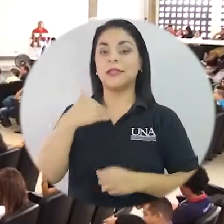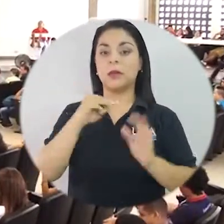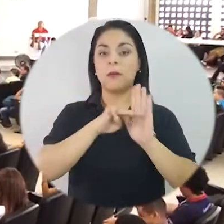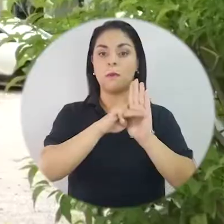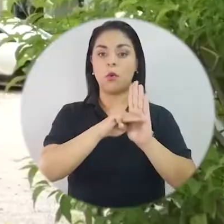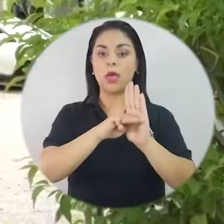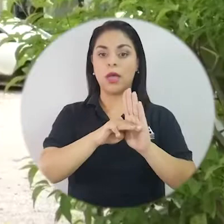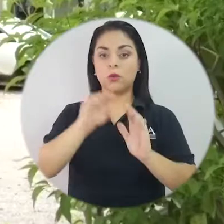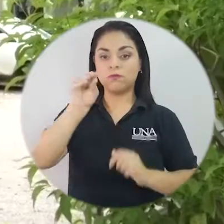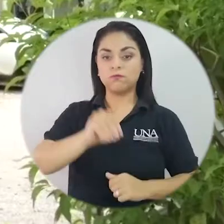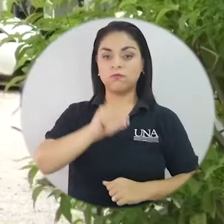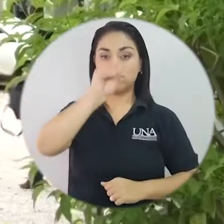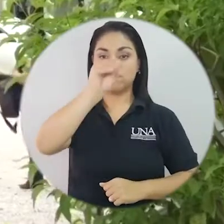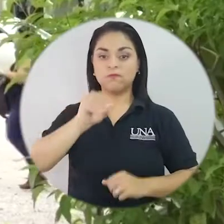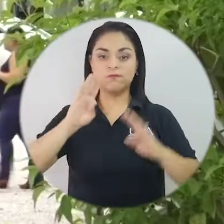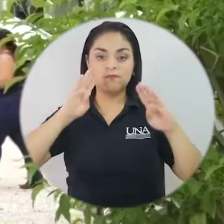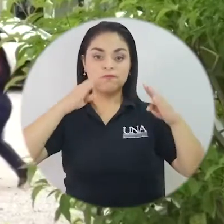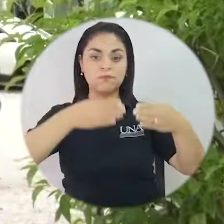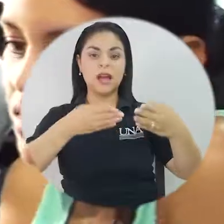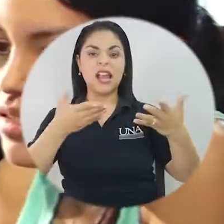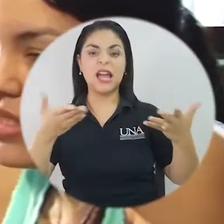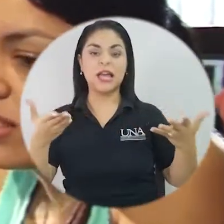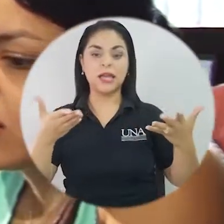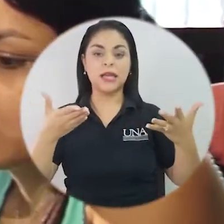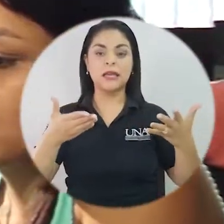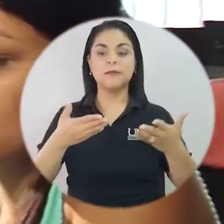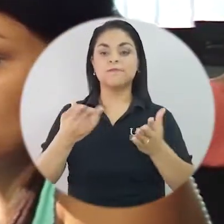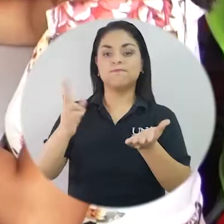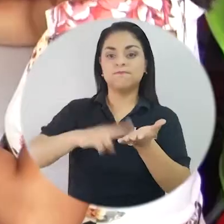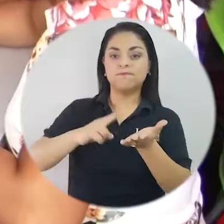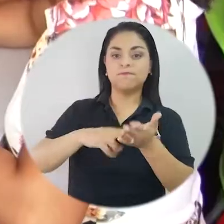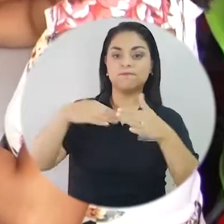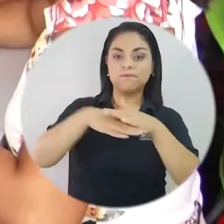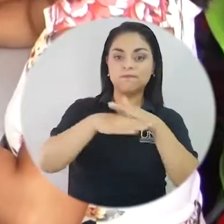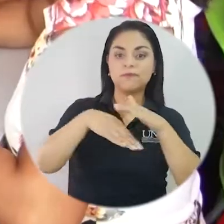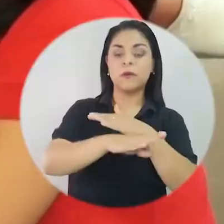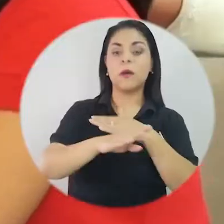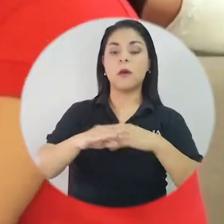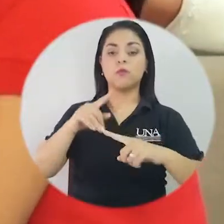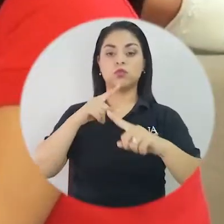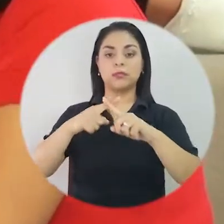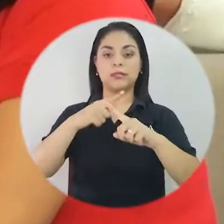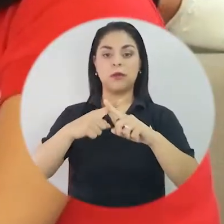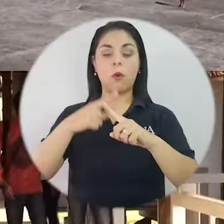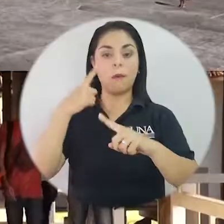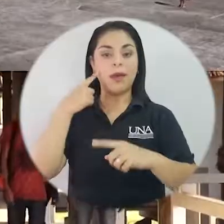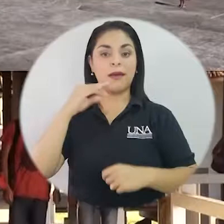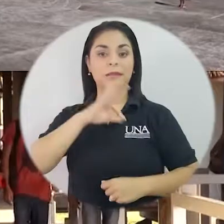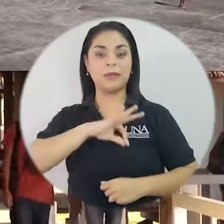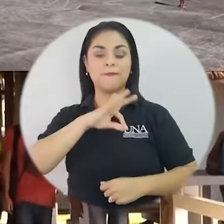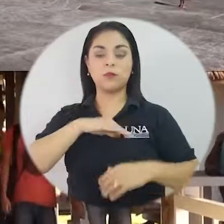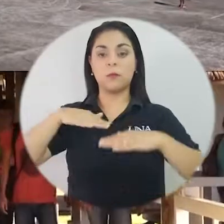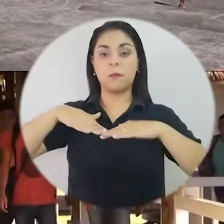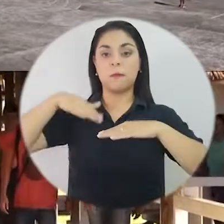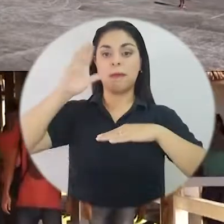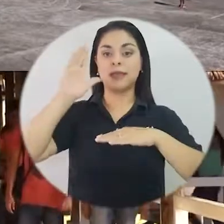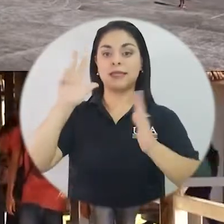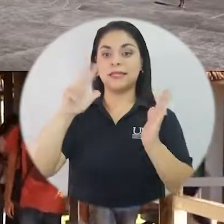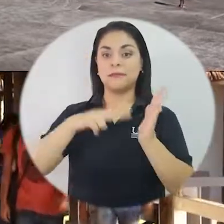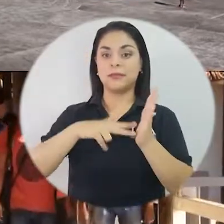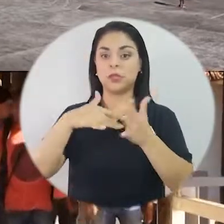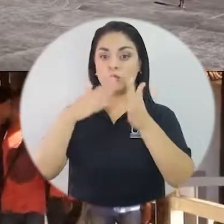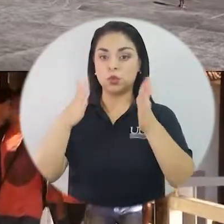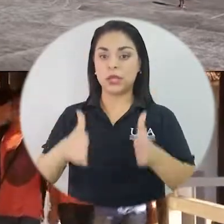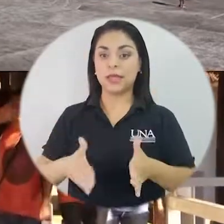aplica un modelo estadístico orientado a la tipificación y estratificación con afirmación positiva para beneficio de más